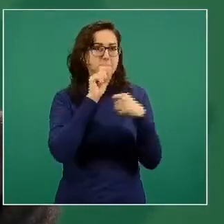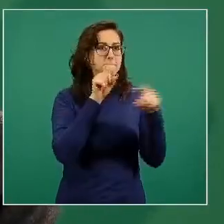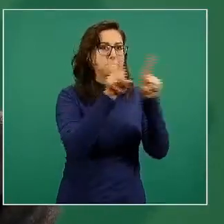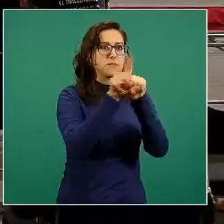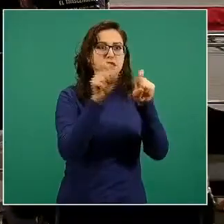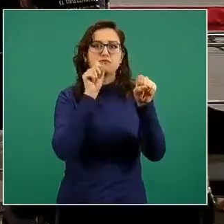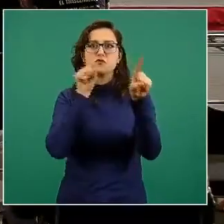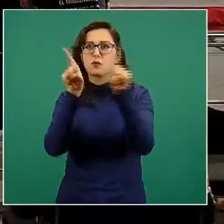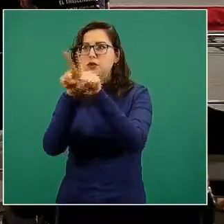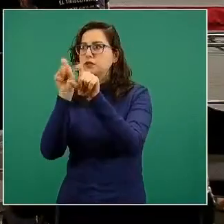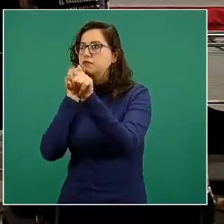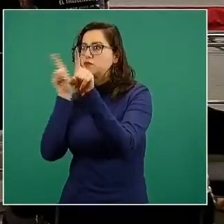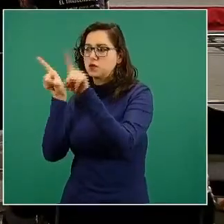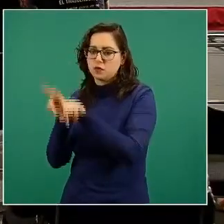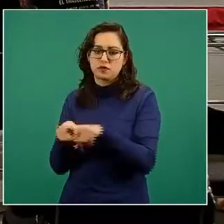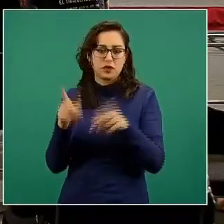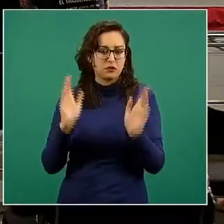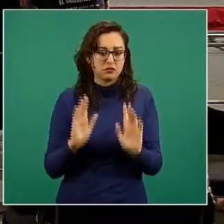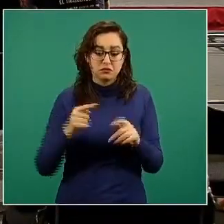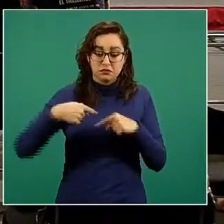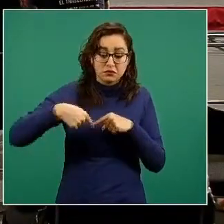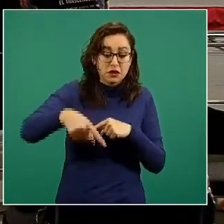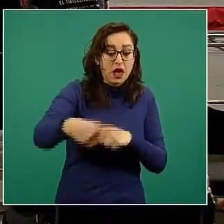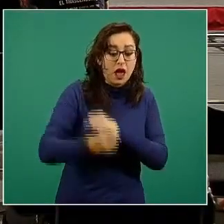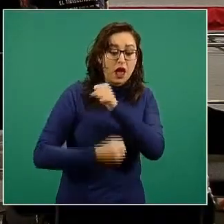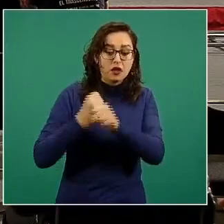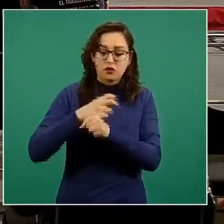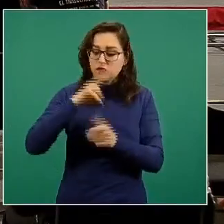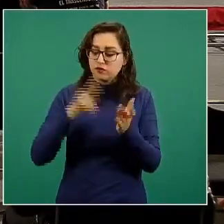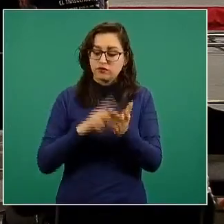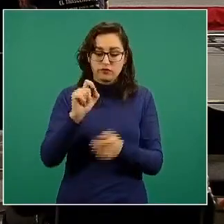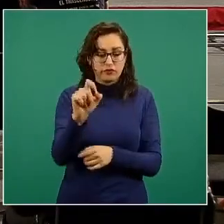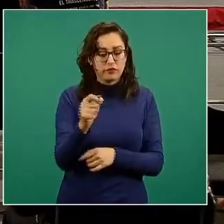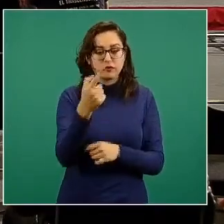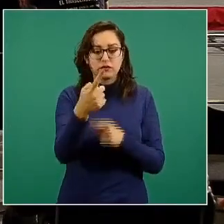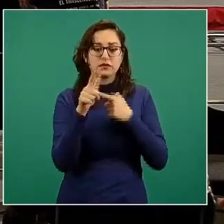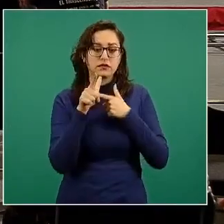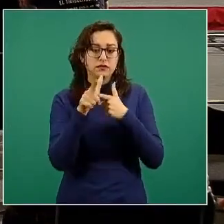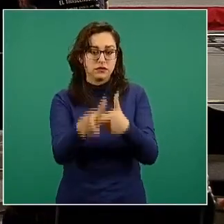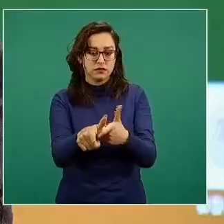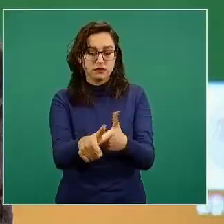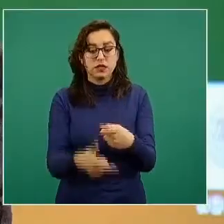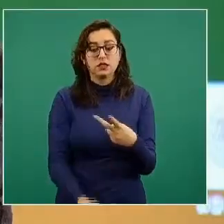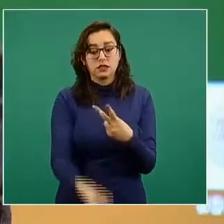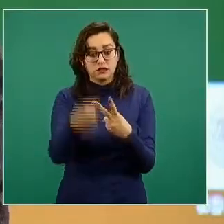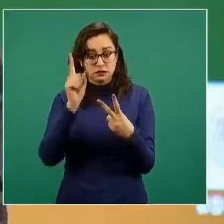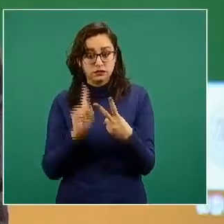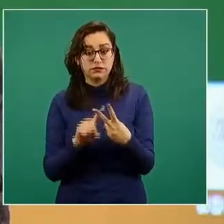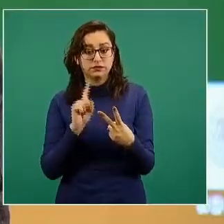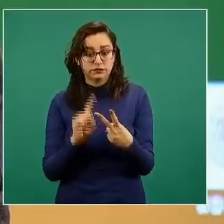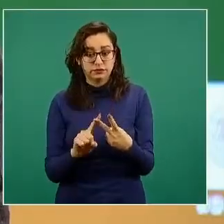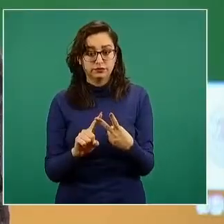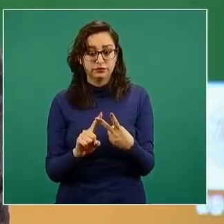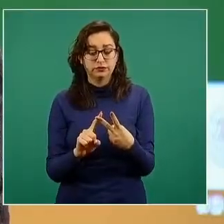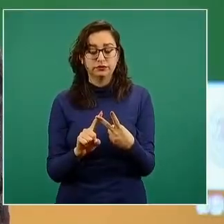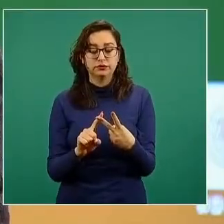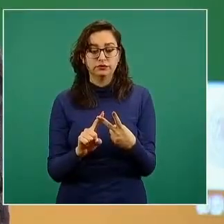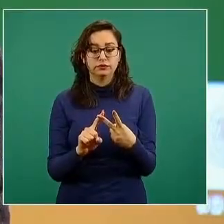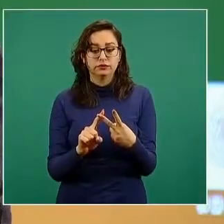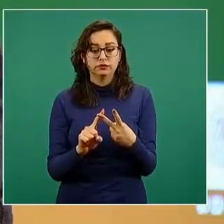seguimos haciéndolo y seguiremos haciéndolo mientras la epidemia esté activa. El segundo bloque de las